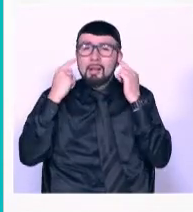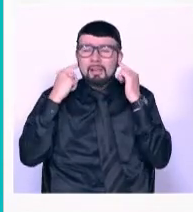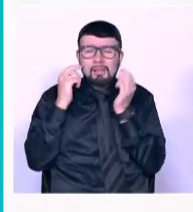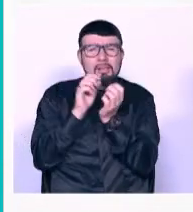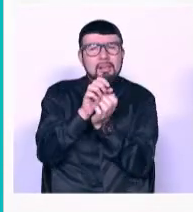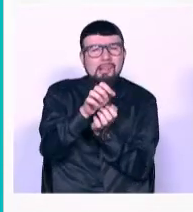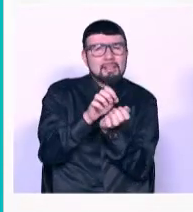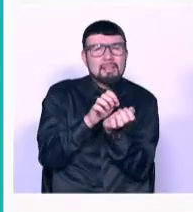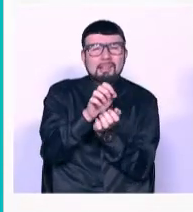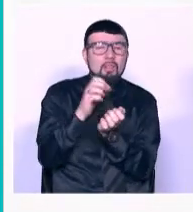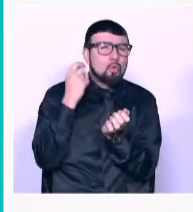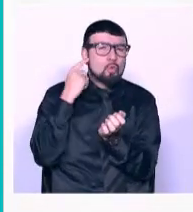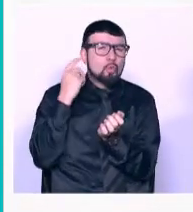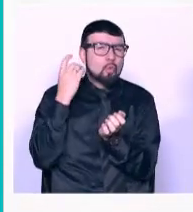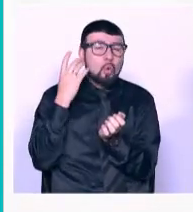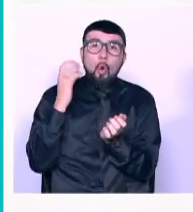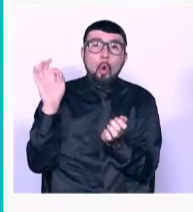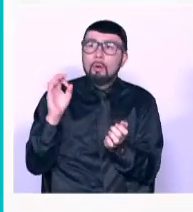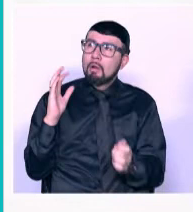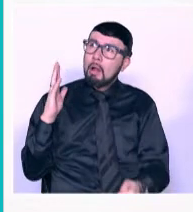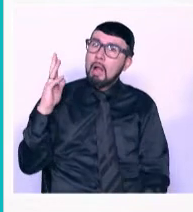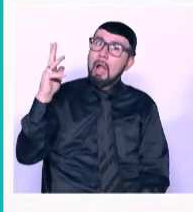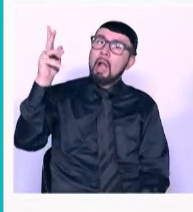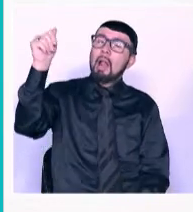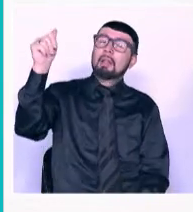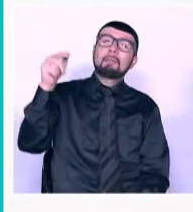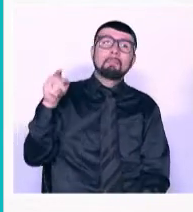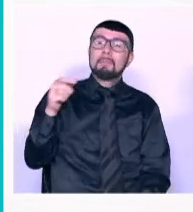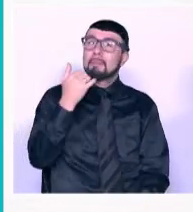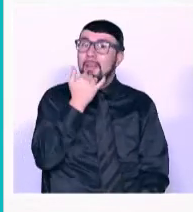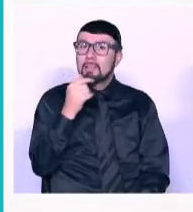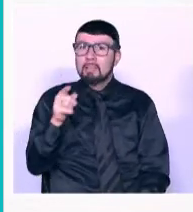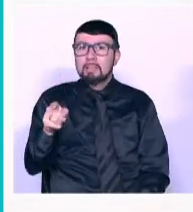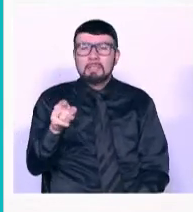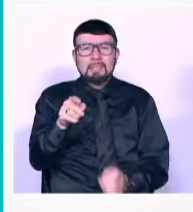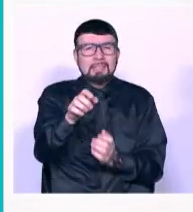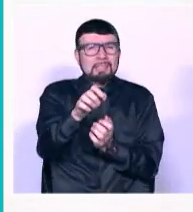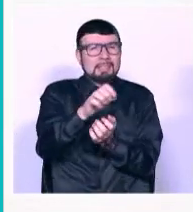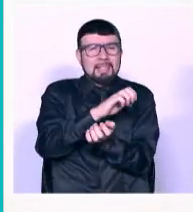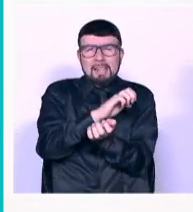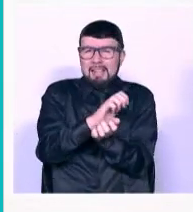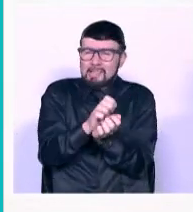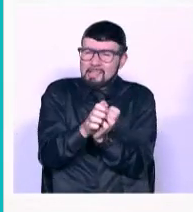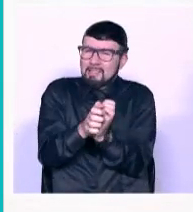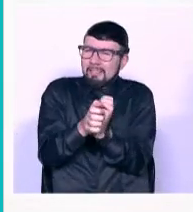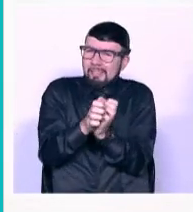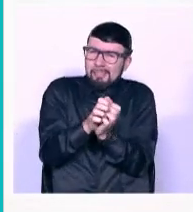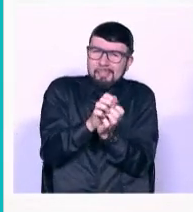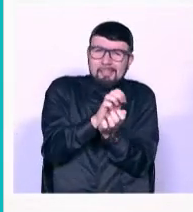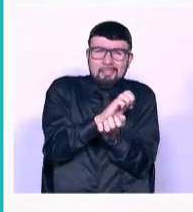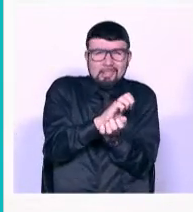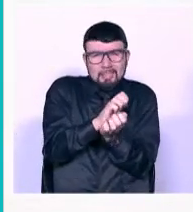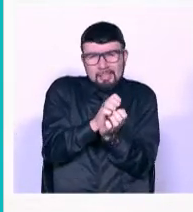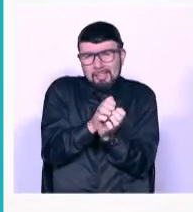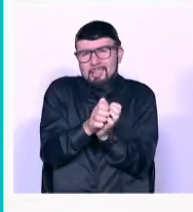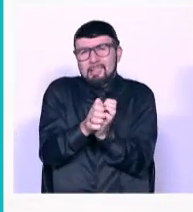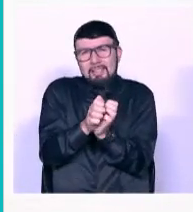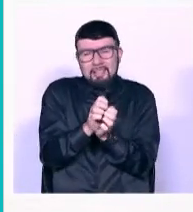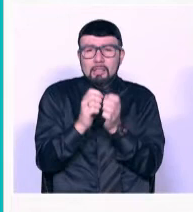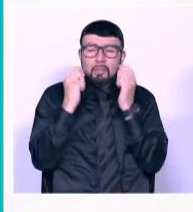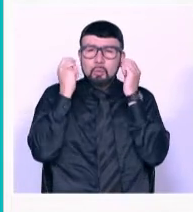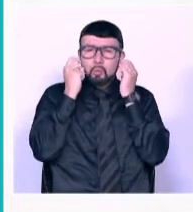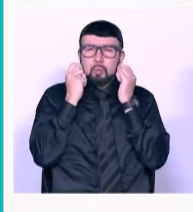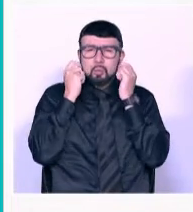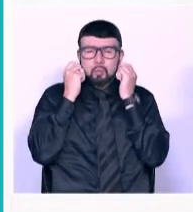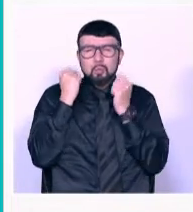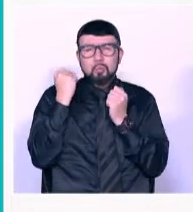que cuando están adultos bruxan tratando de realizar un movimiento